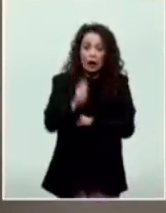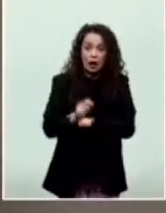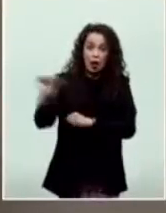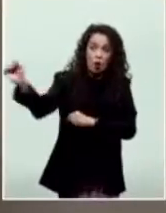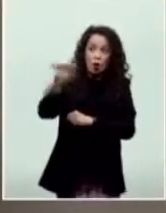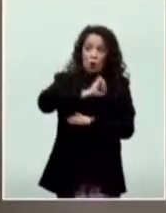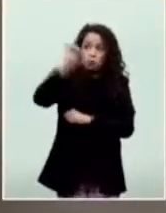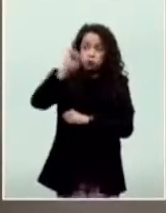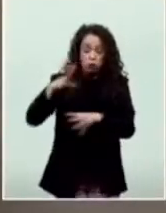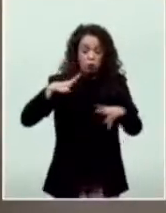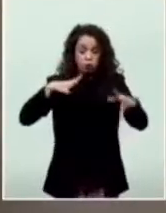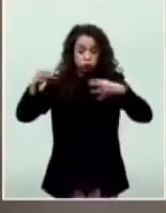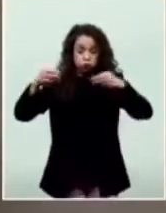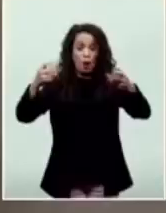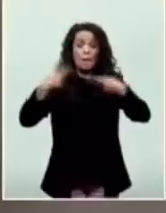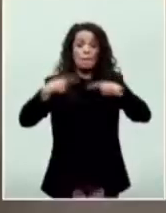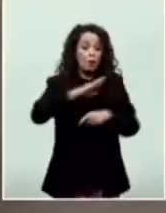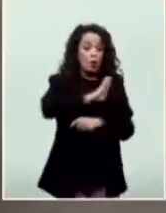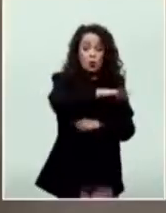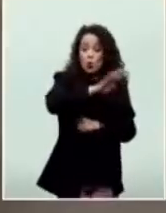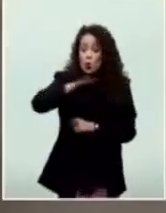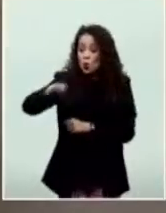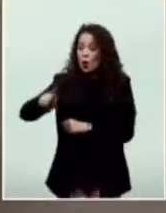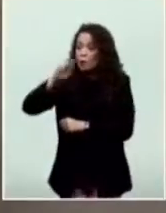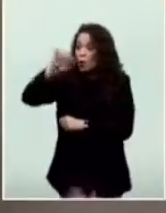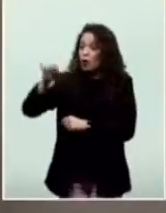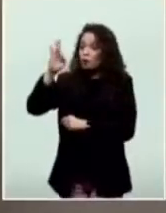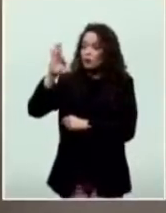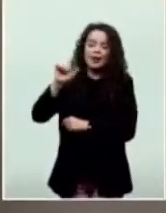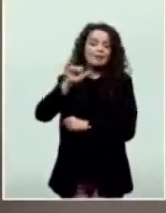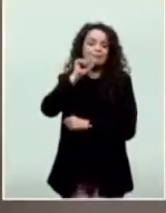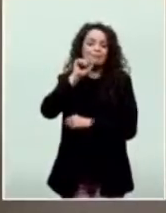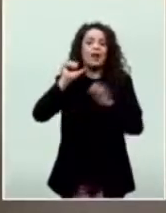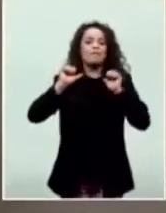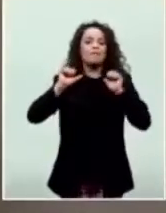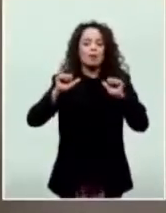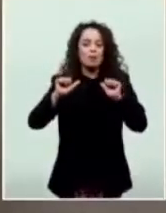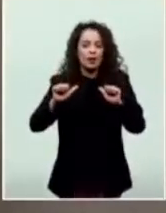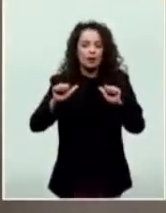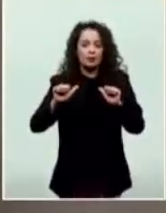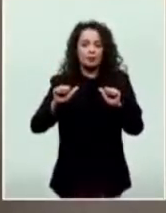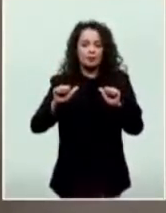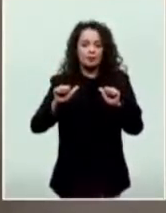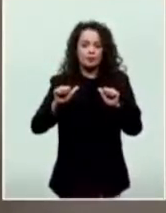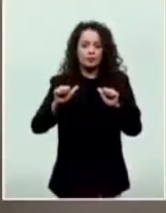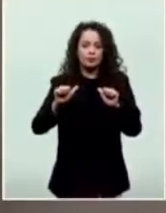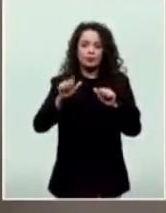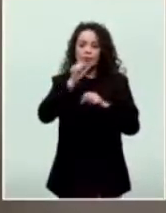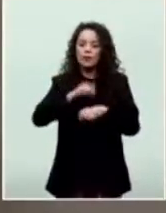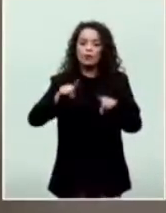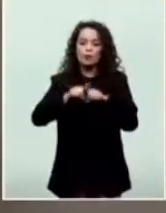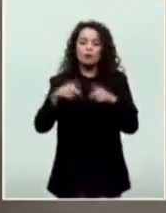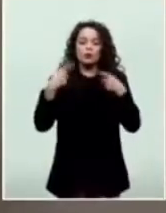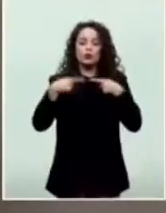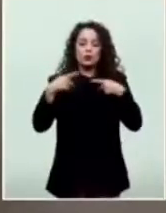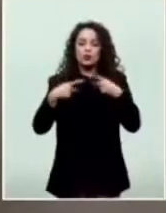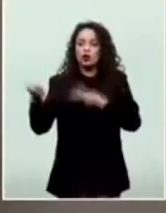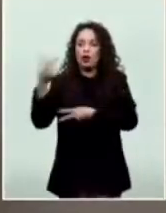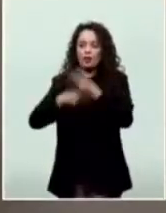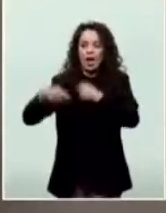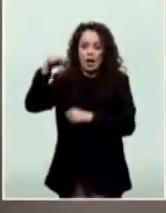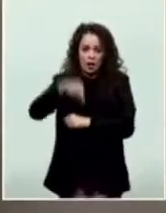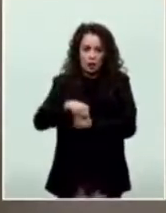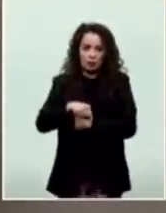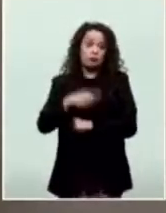ni los fallecimientos en el Poder Judicial Federal, ni en la gente que acude, empezando por ustedes y por todos